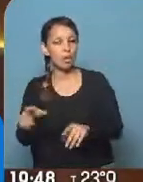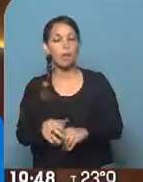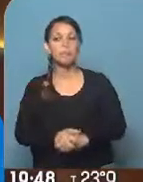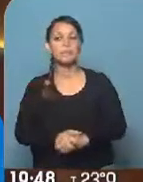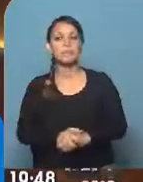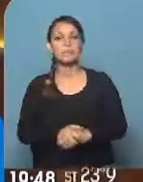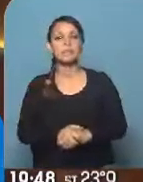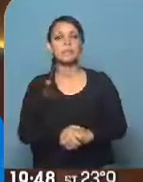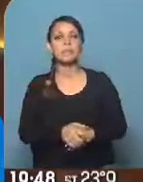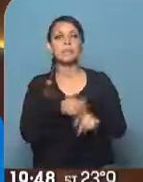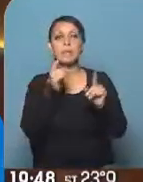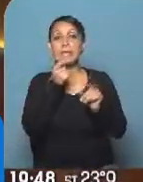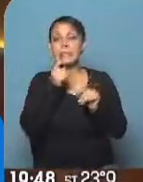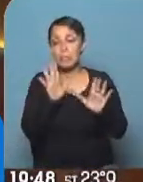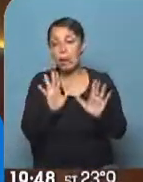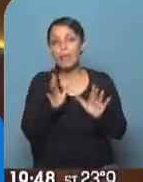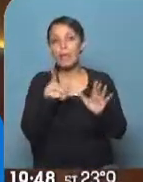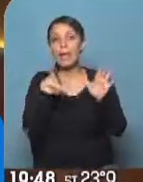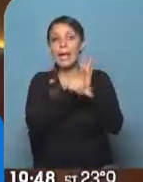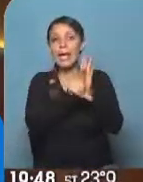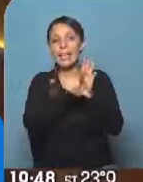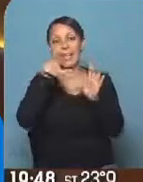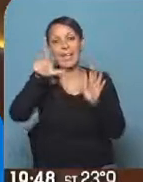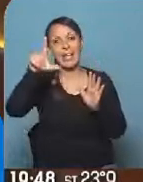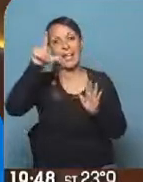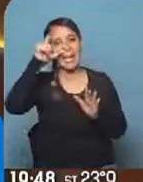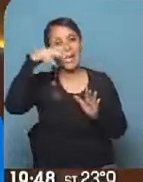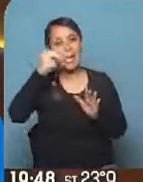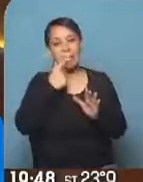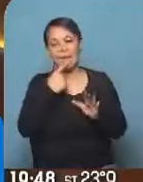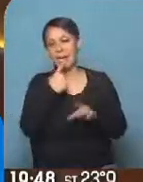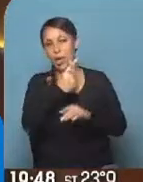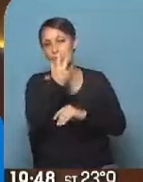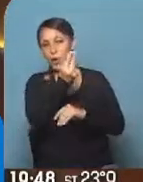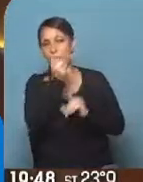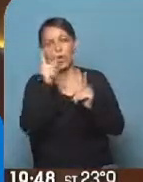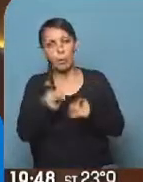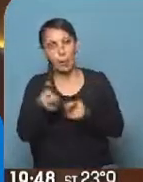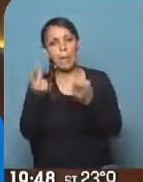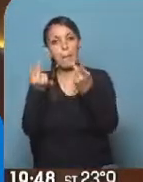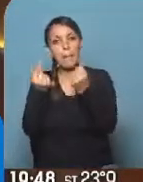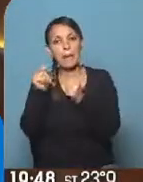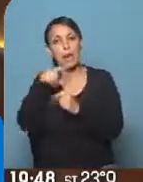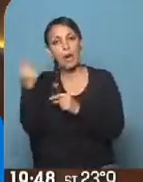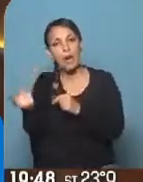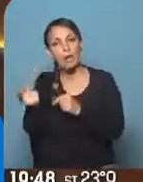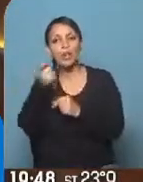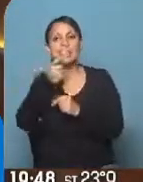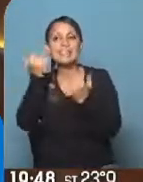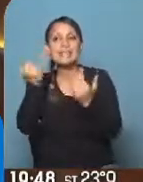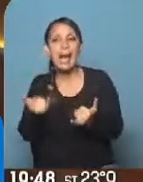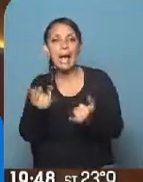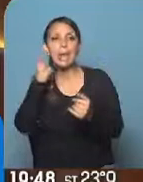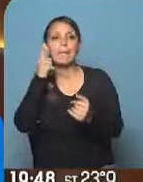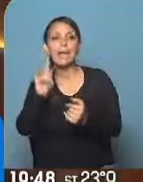si bien no hace lugar al planteo de la ley de lemas pero sí ratifica la competencia originaria cuando están en peligro las